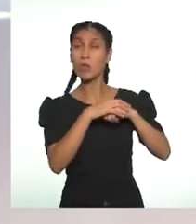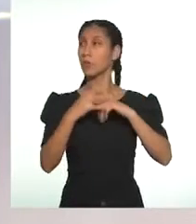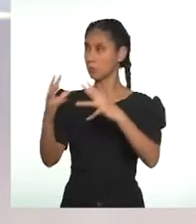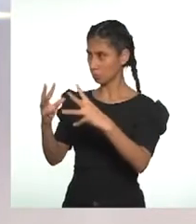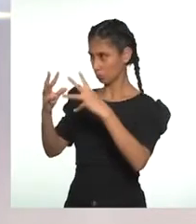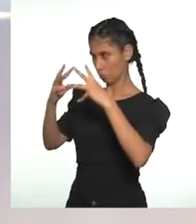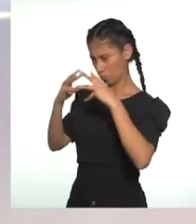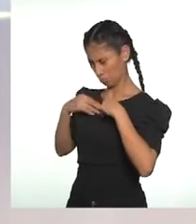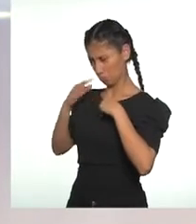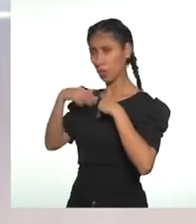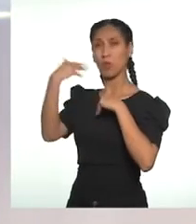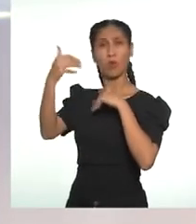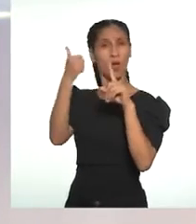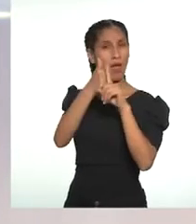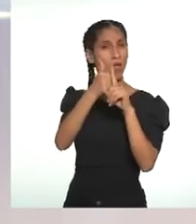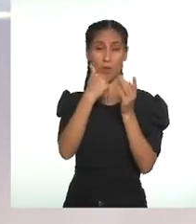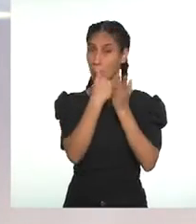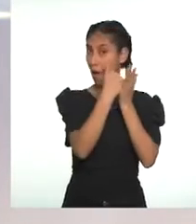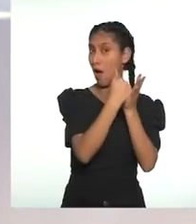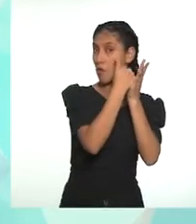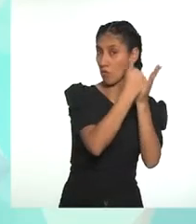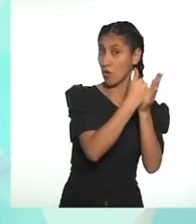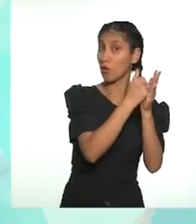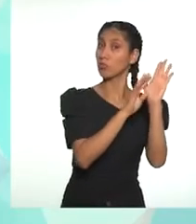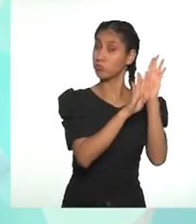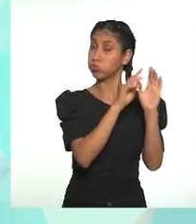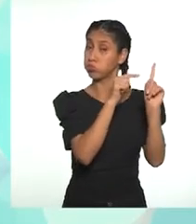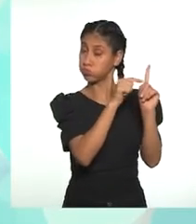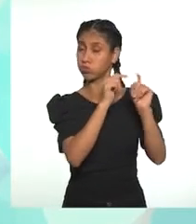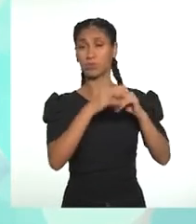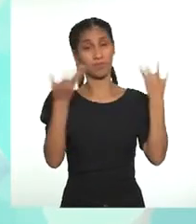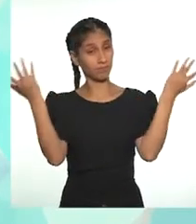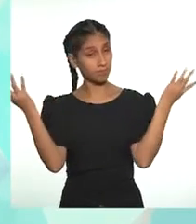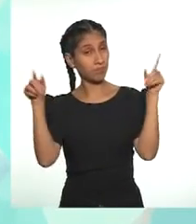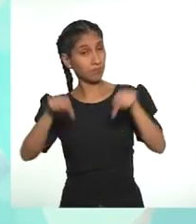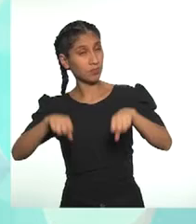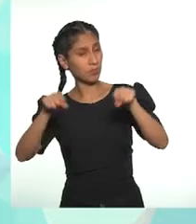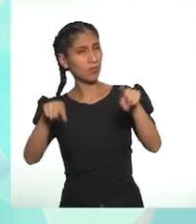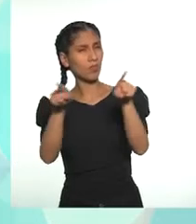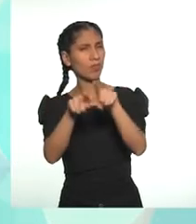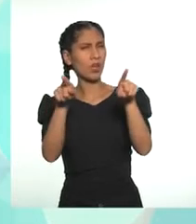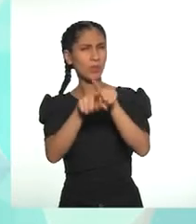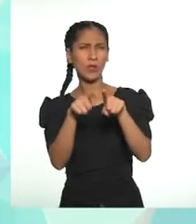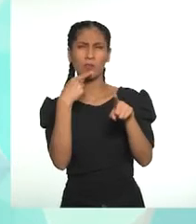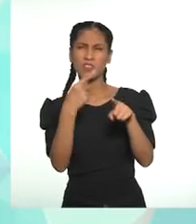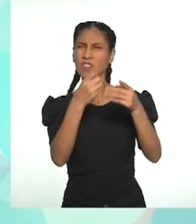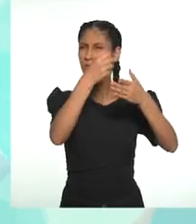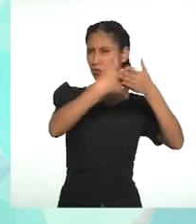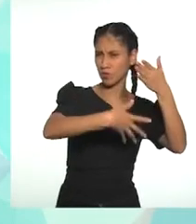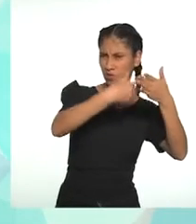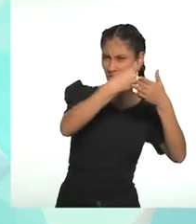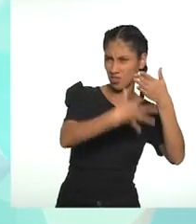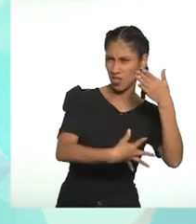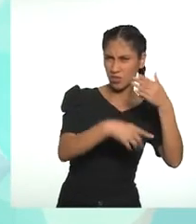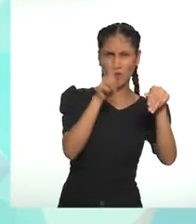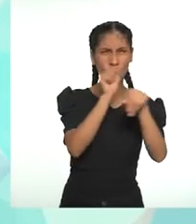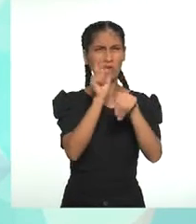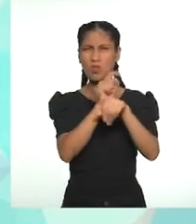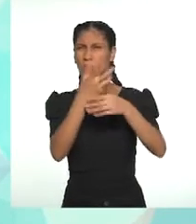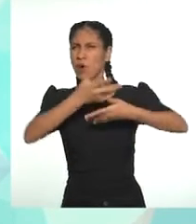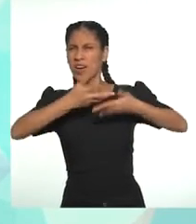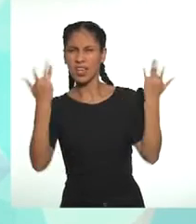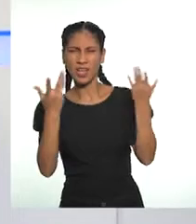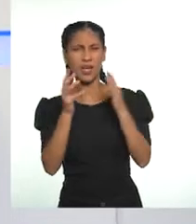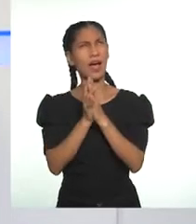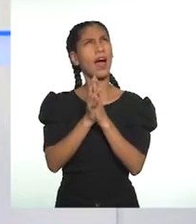que sigue la recomendación se beneficie. Así es. Asimismo, cuando hablamos de un texto instructivo, ¿a qué